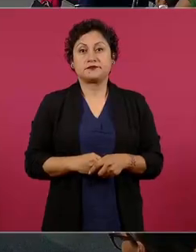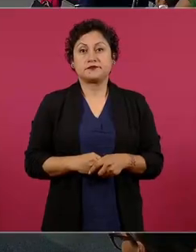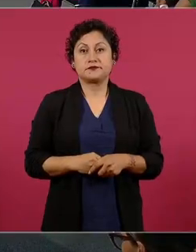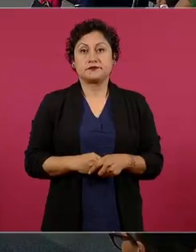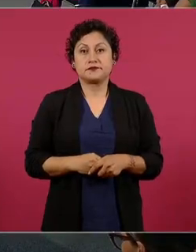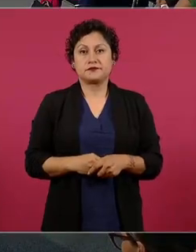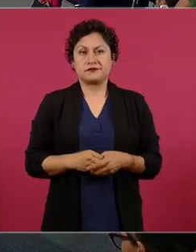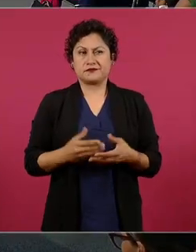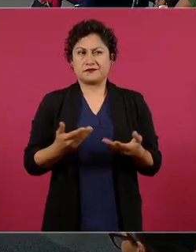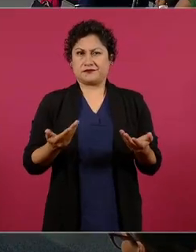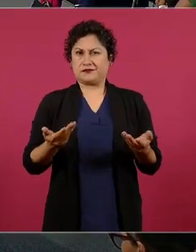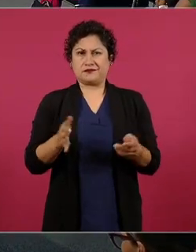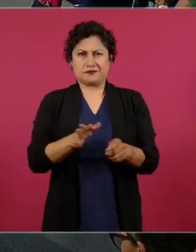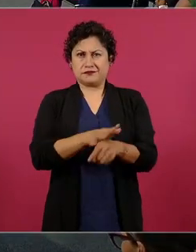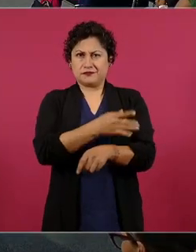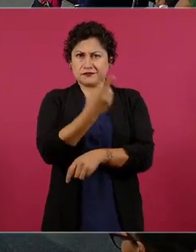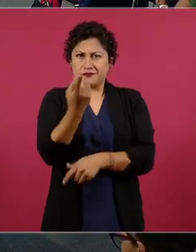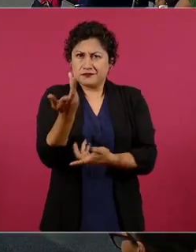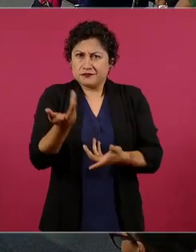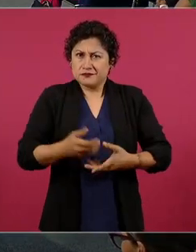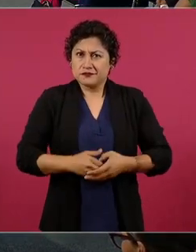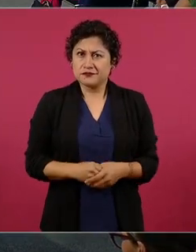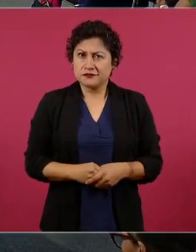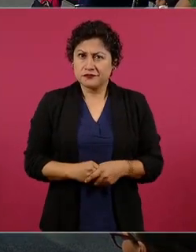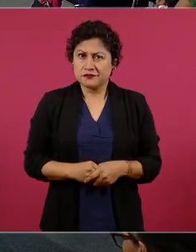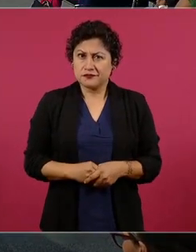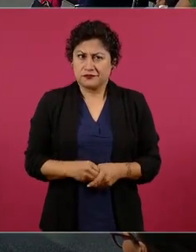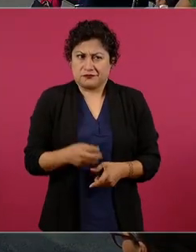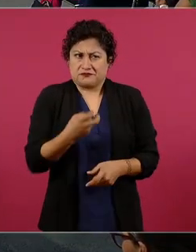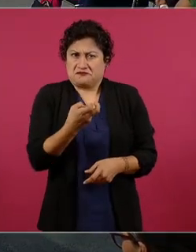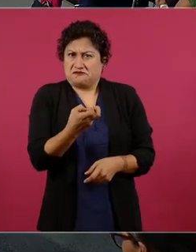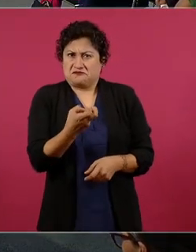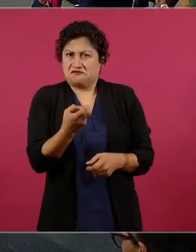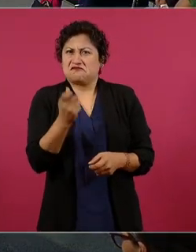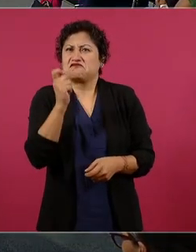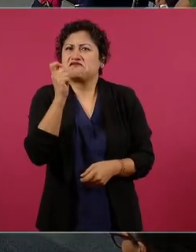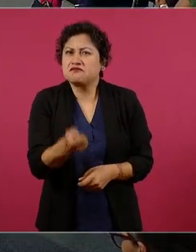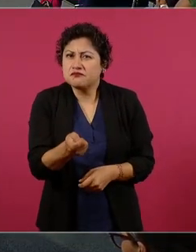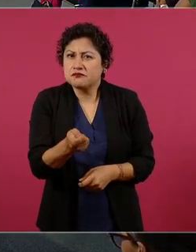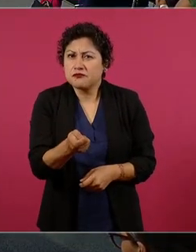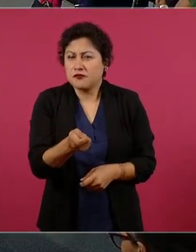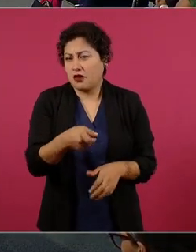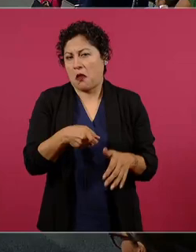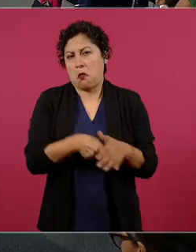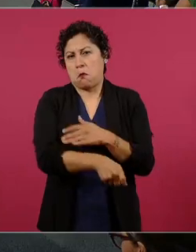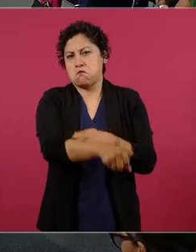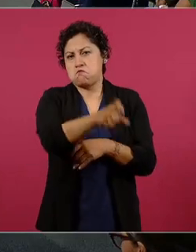¿Qué es eso? ¿Es una vil corrupción?